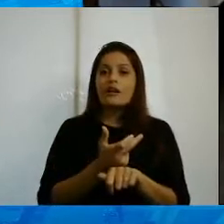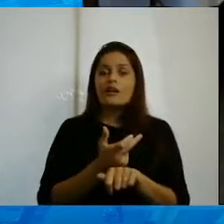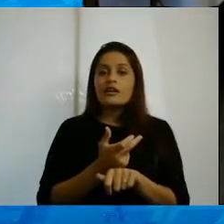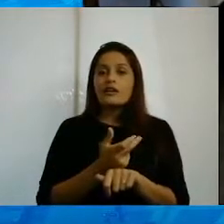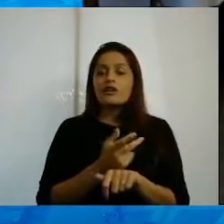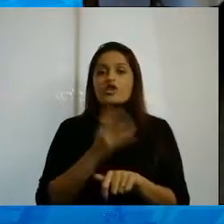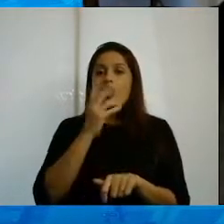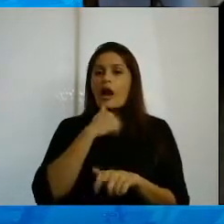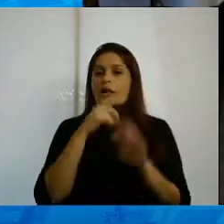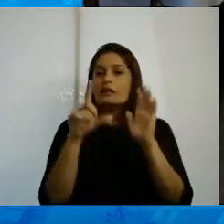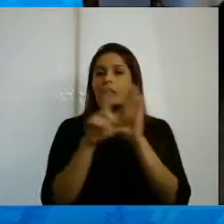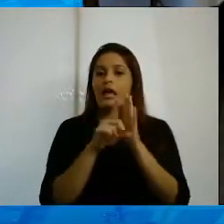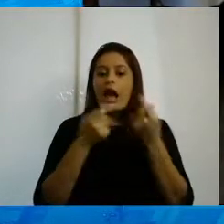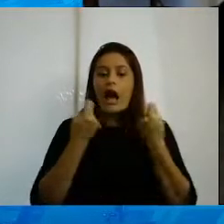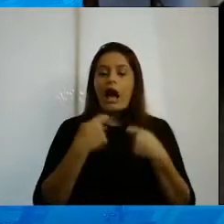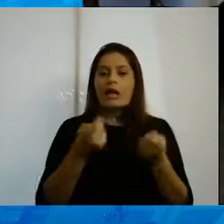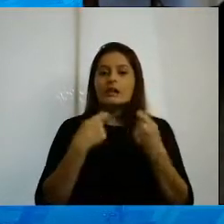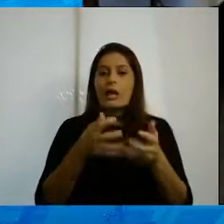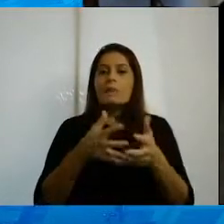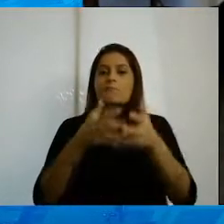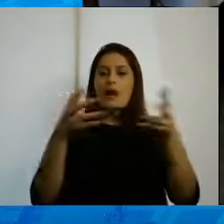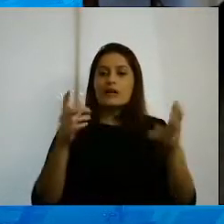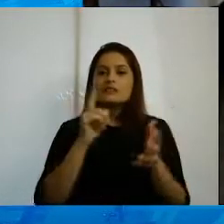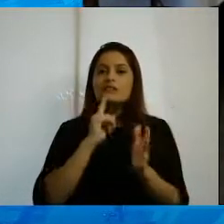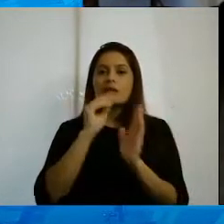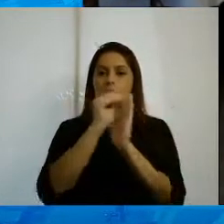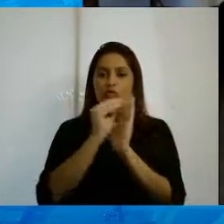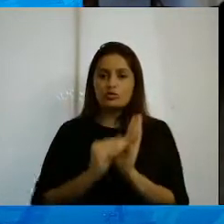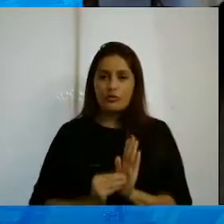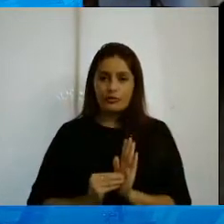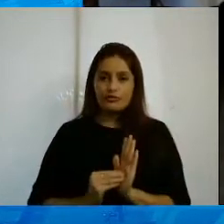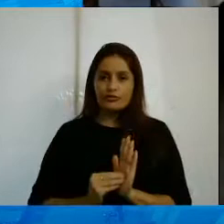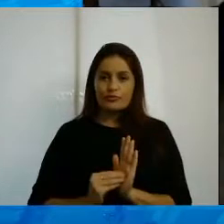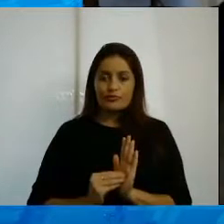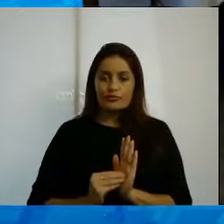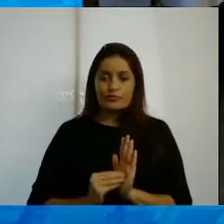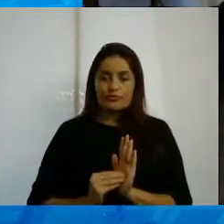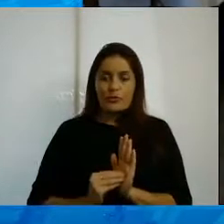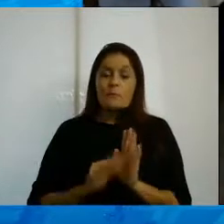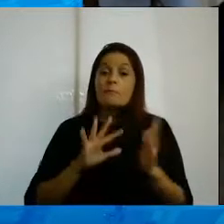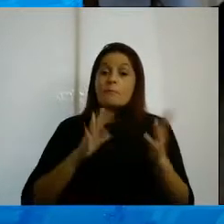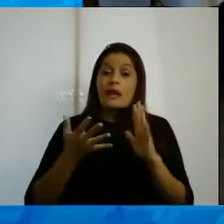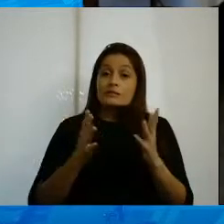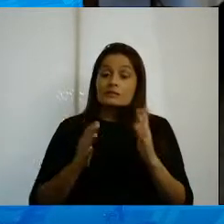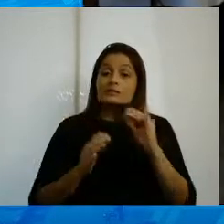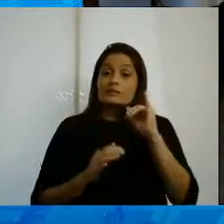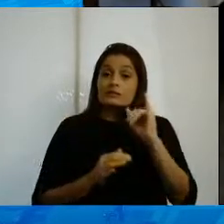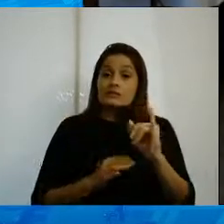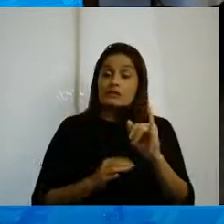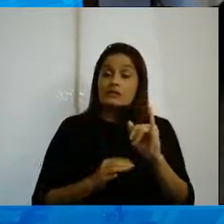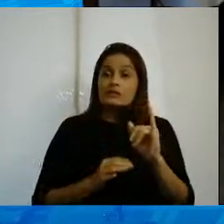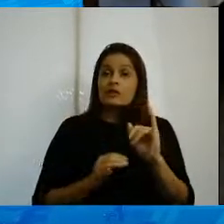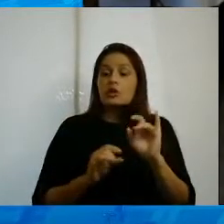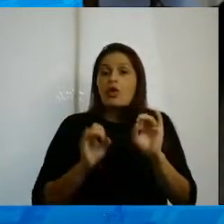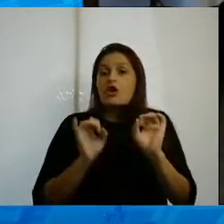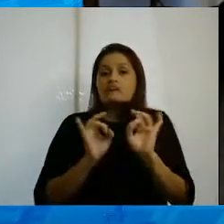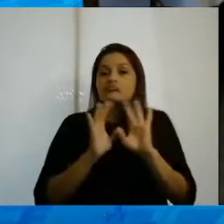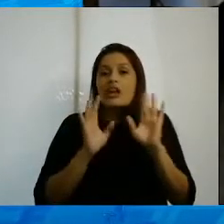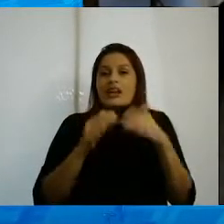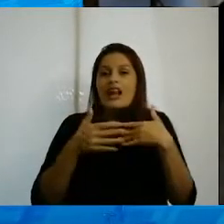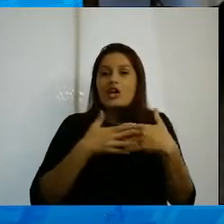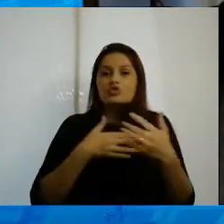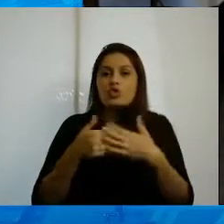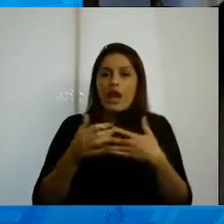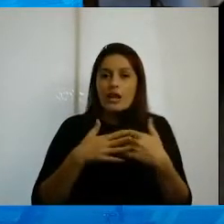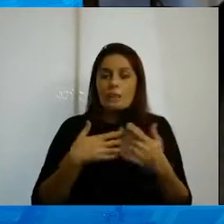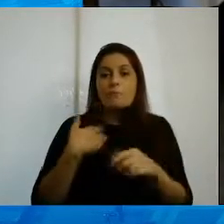al gastar más de lo que está presupuestado en el fondo. Por lo tanto, pareciera ser una consecuencia natural tener que